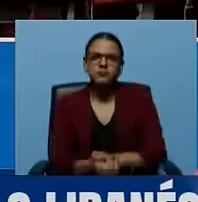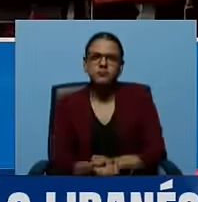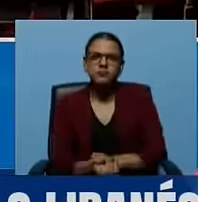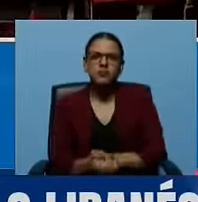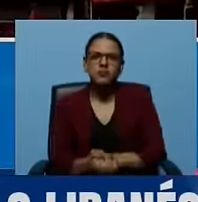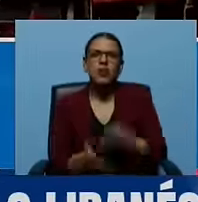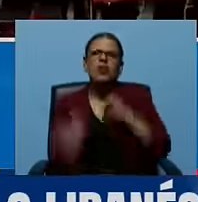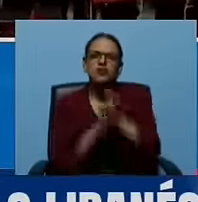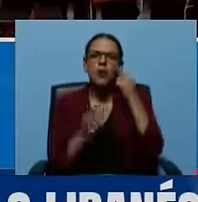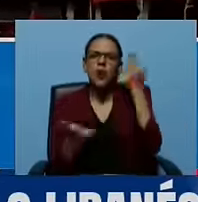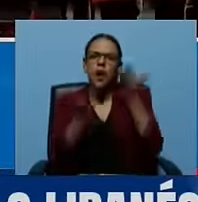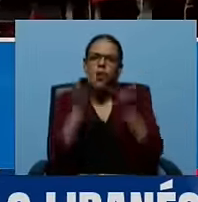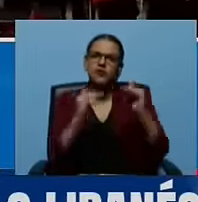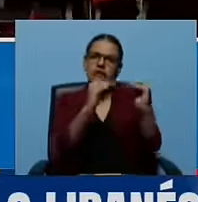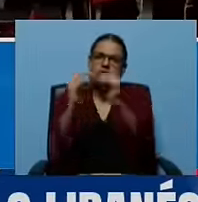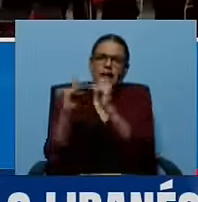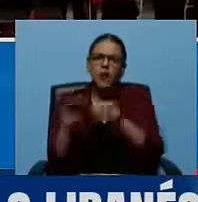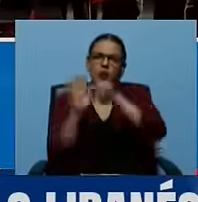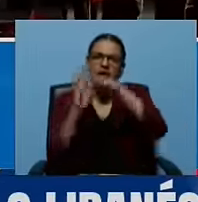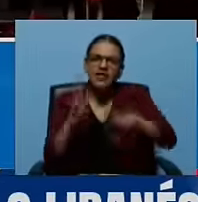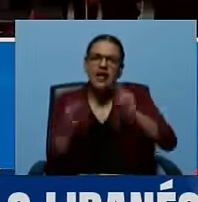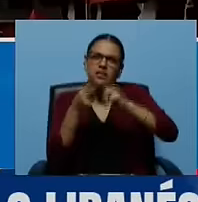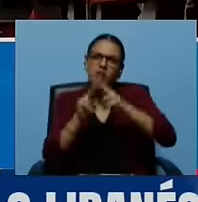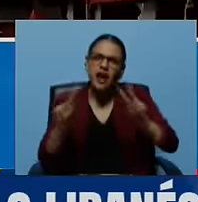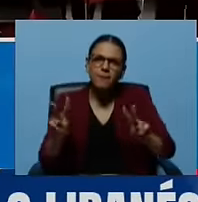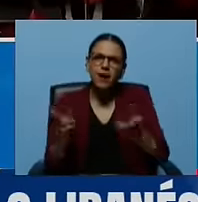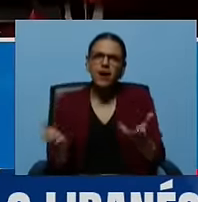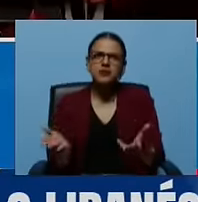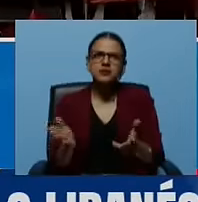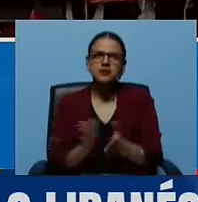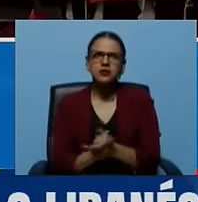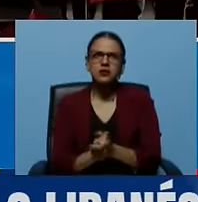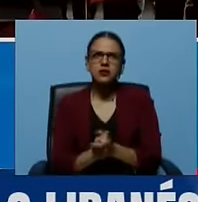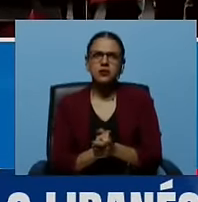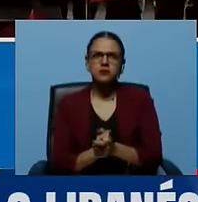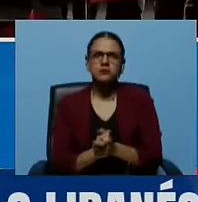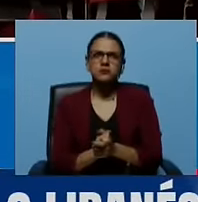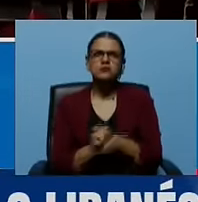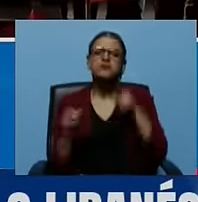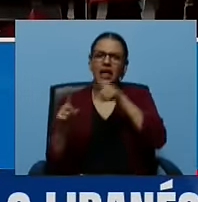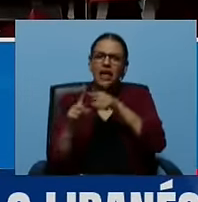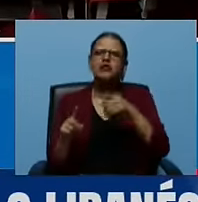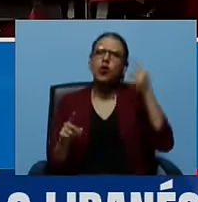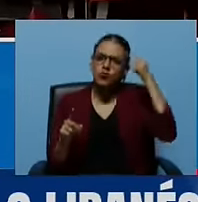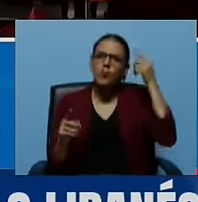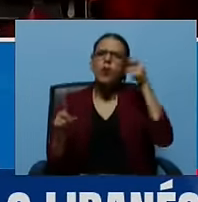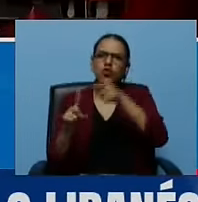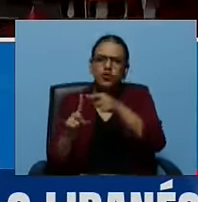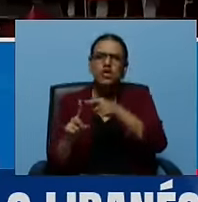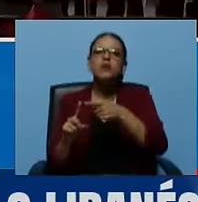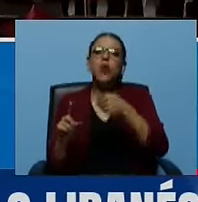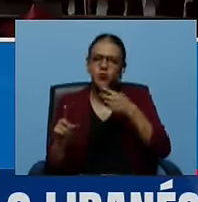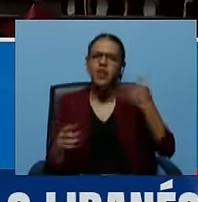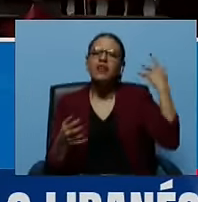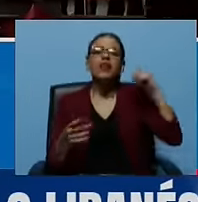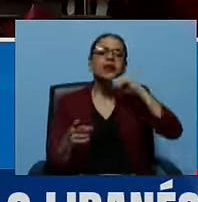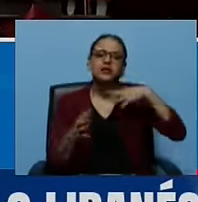por la justicia, por la igualdad, por el derecho a la paz, es una causa